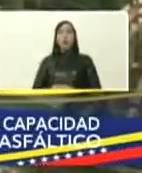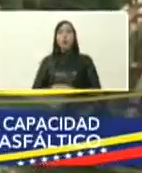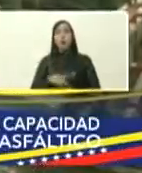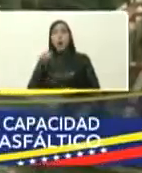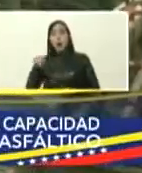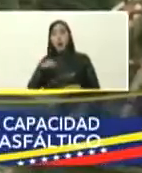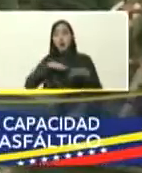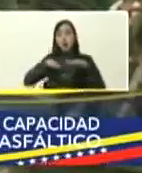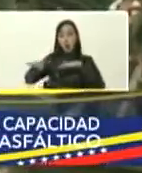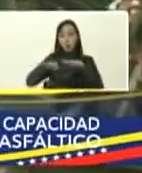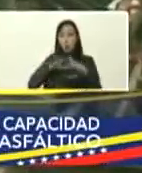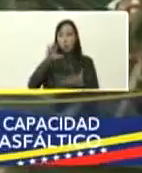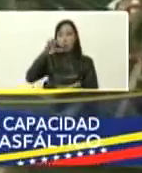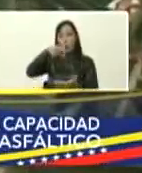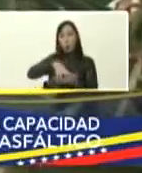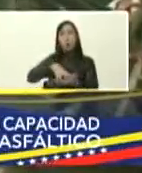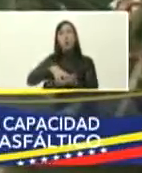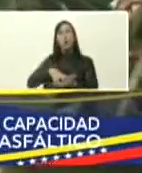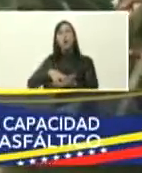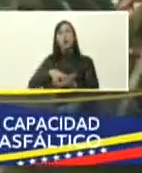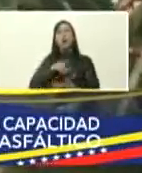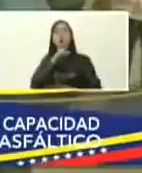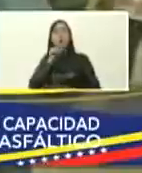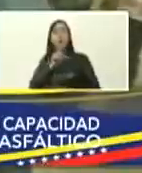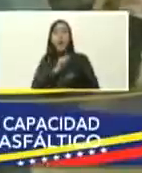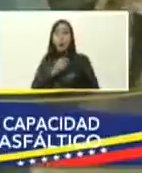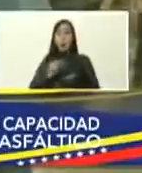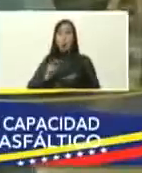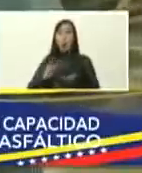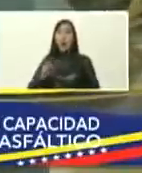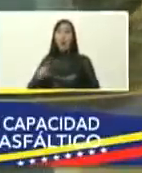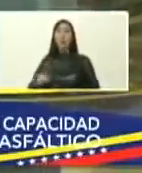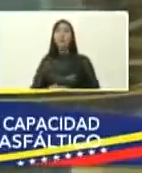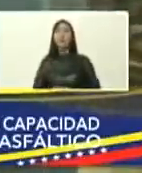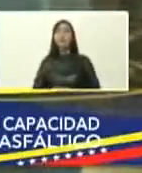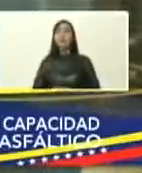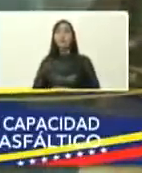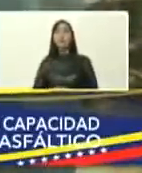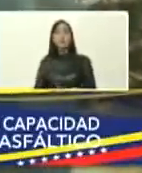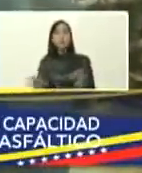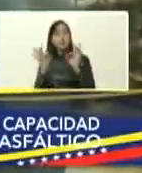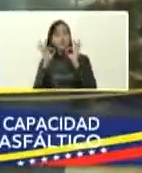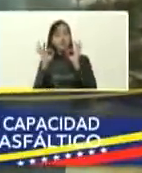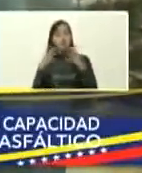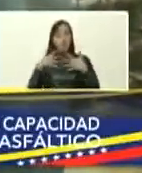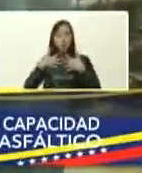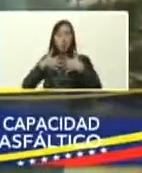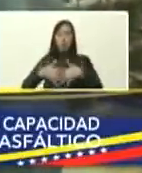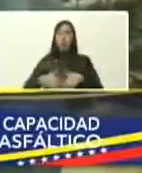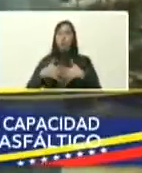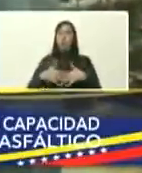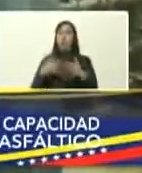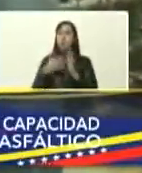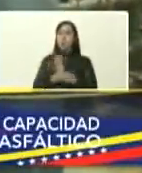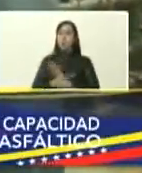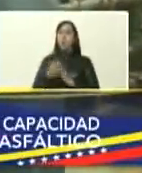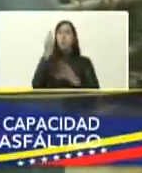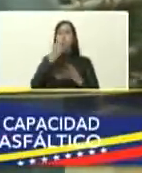zona industrial Taguanes, donde, bueno, y específicamente en la fábrica de